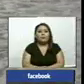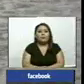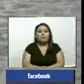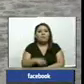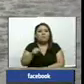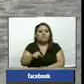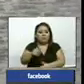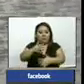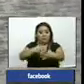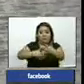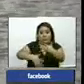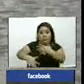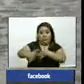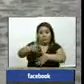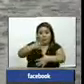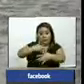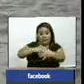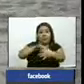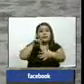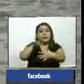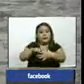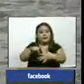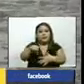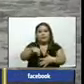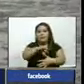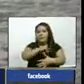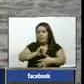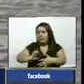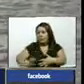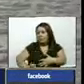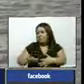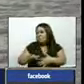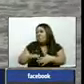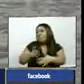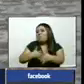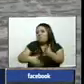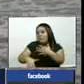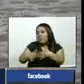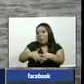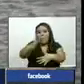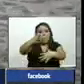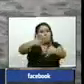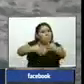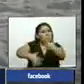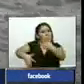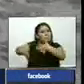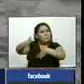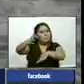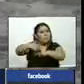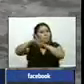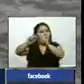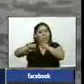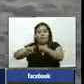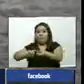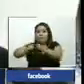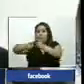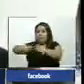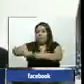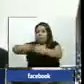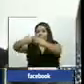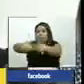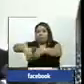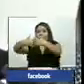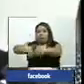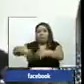Es el recurso natural que El Salvador cuenta y que se busca aprovechar el oleaje para generar energía eléctrica. O